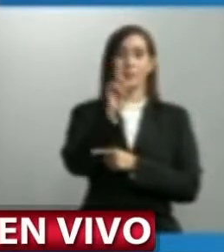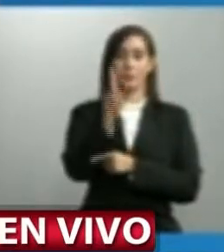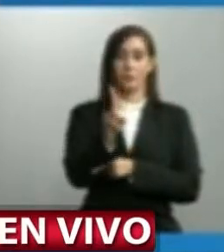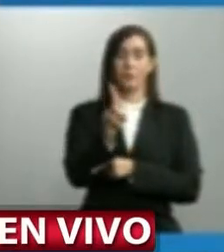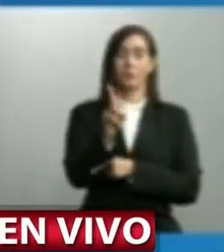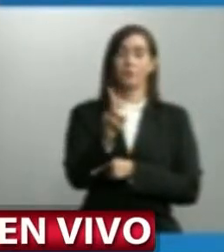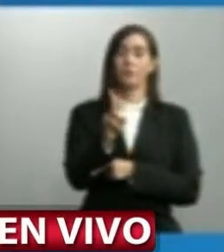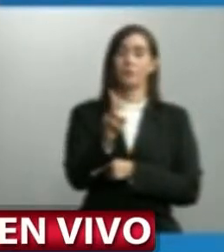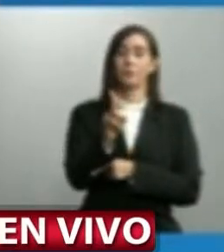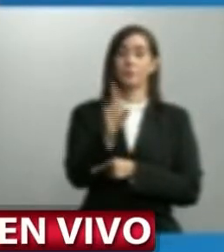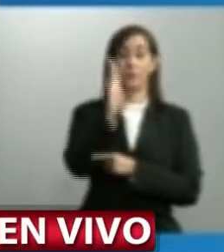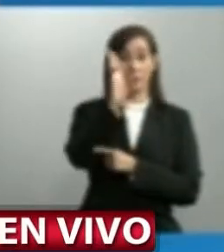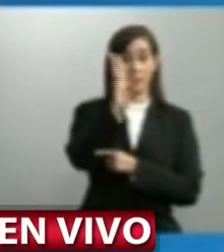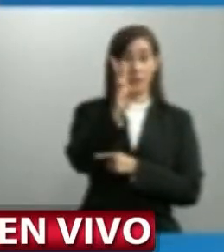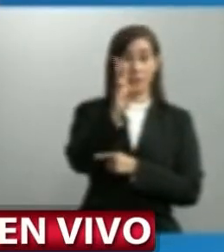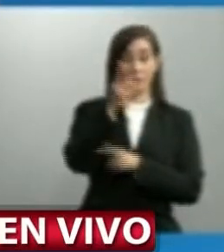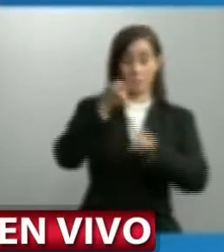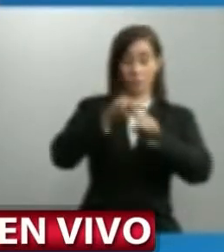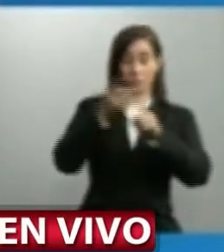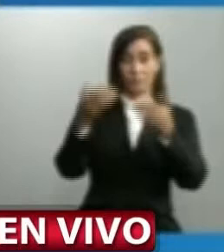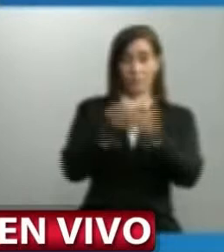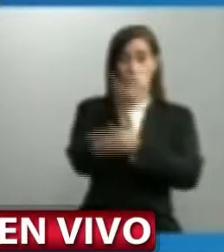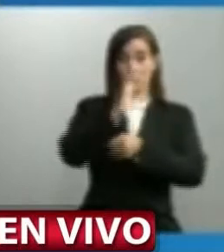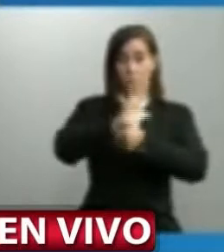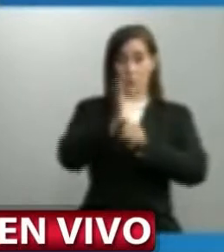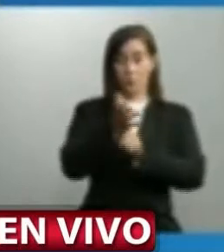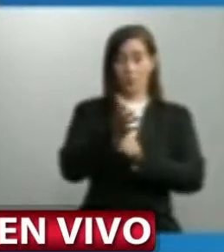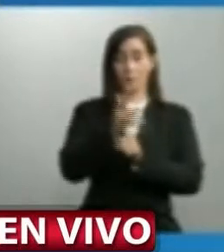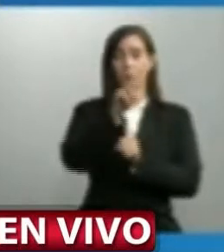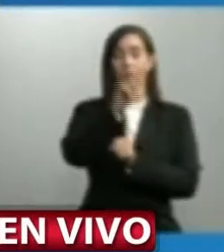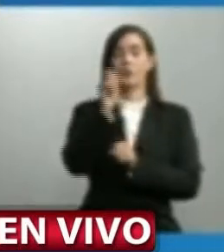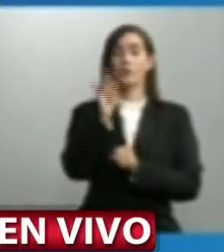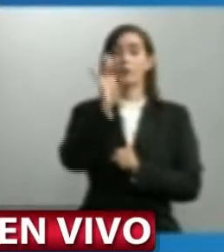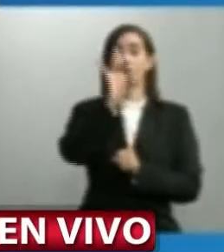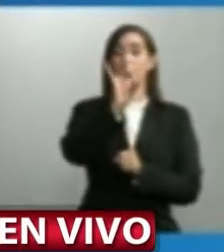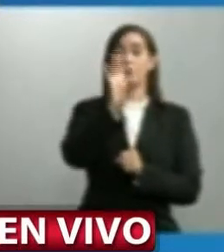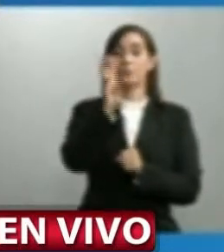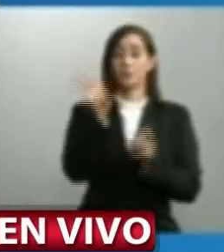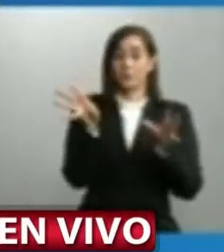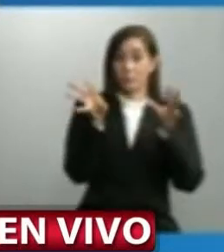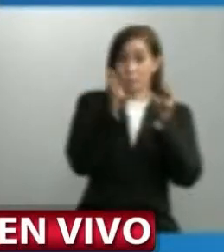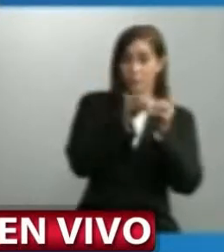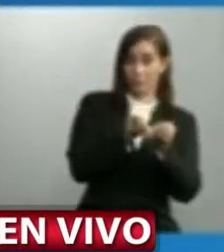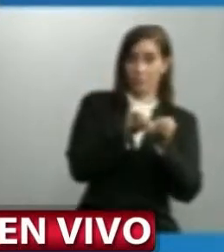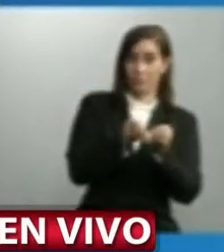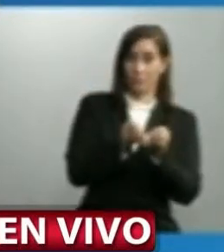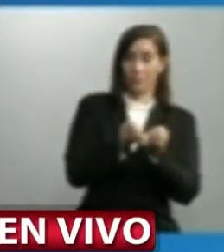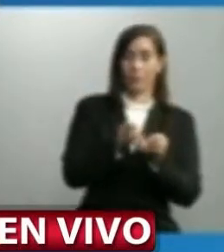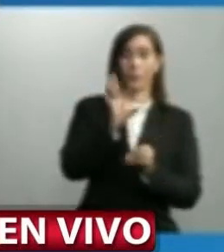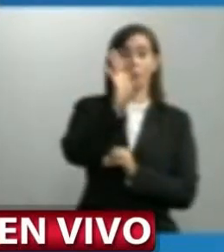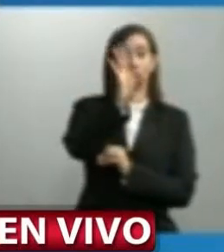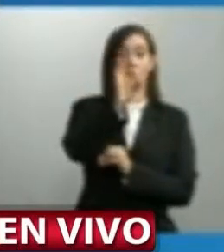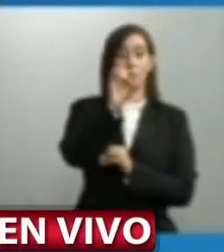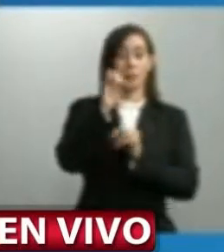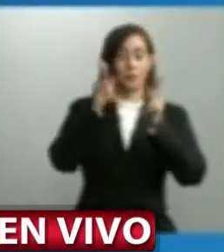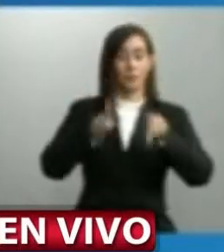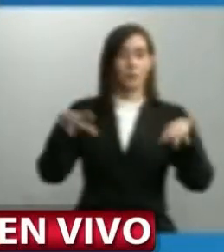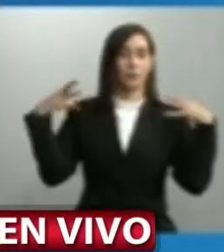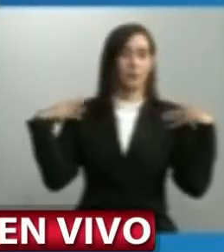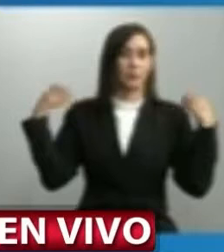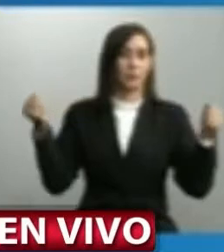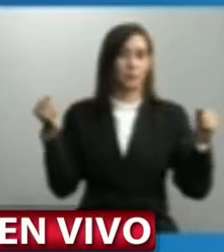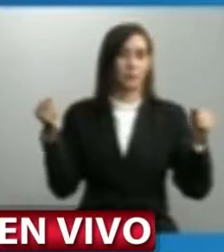791, 6 casos nuevos, 186 acumulados, 90